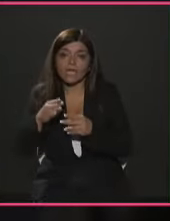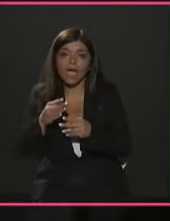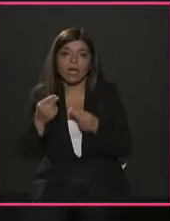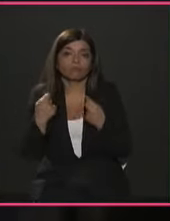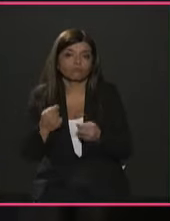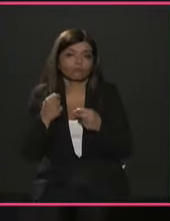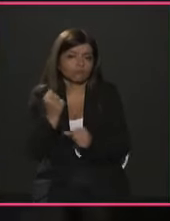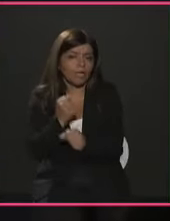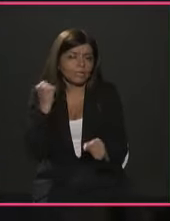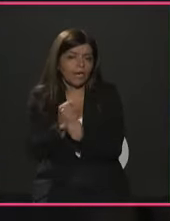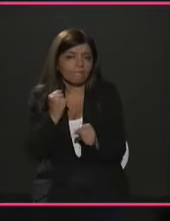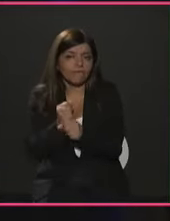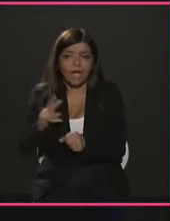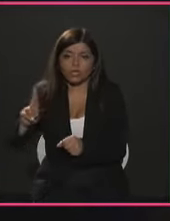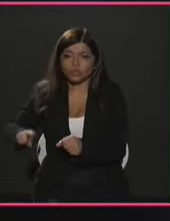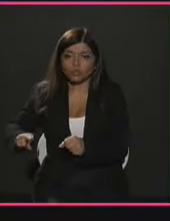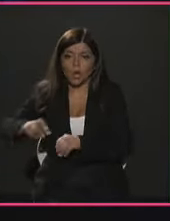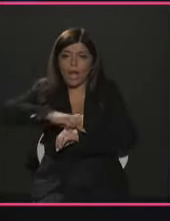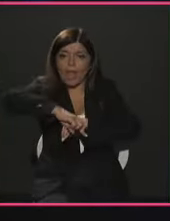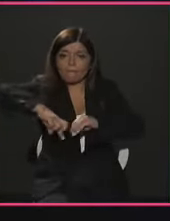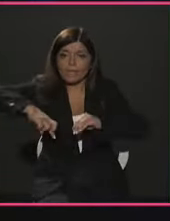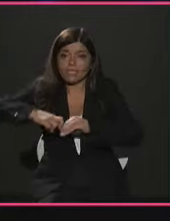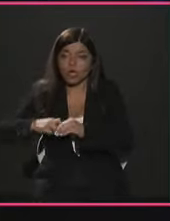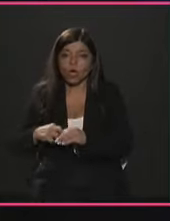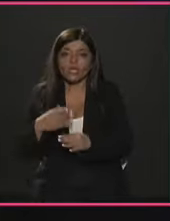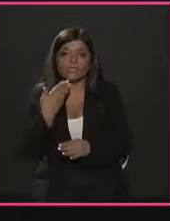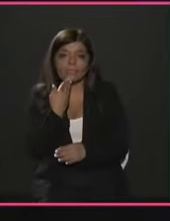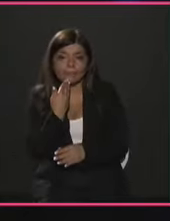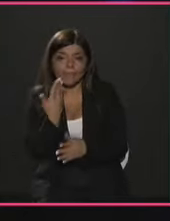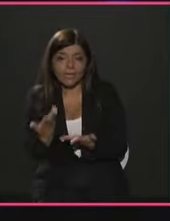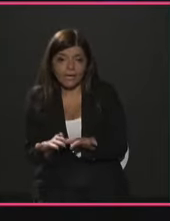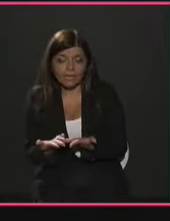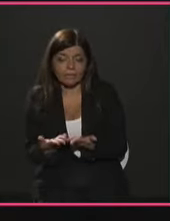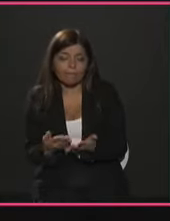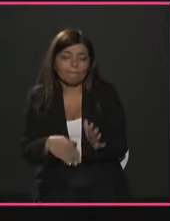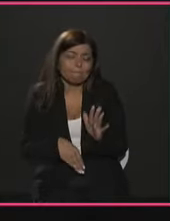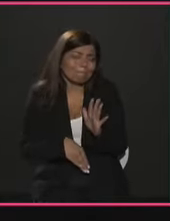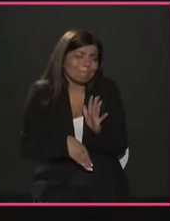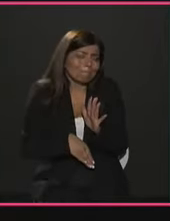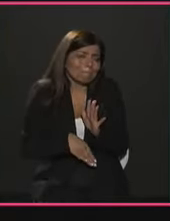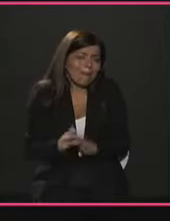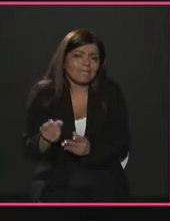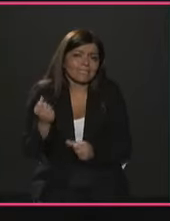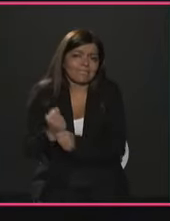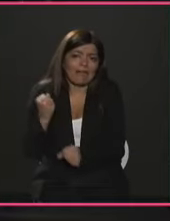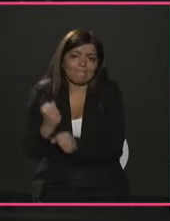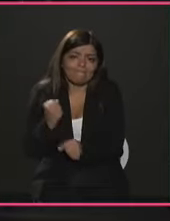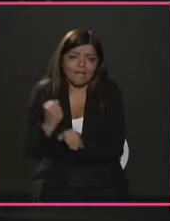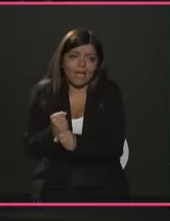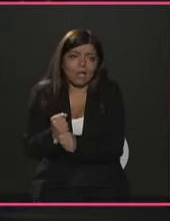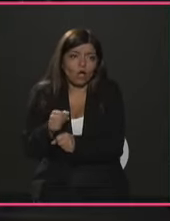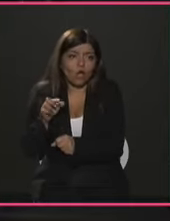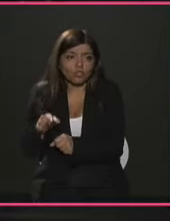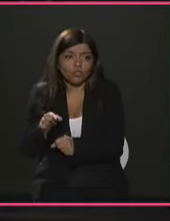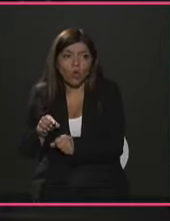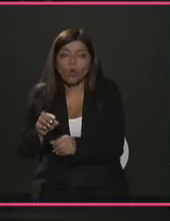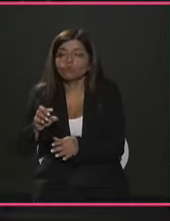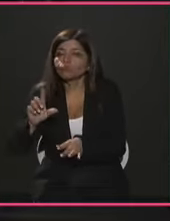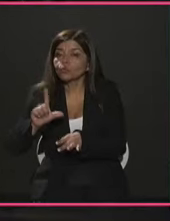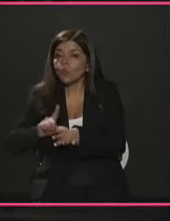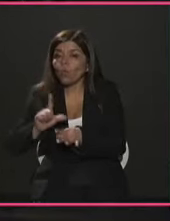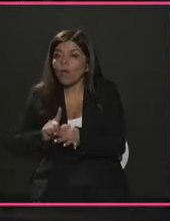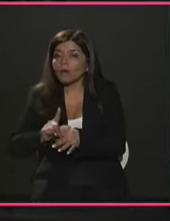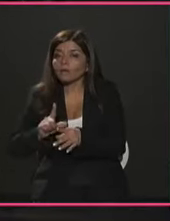muchísimos empleos y en el sur en la Patagonia eh con mayor razón todavía no es cierto la Patagonia es un sector que ha tenido